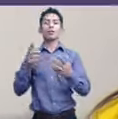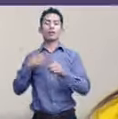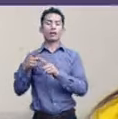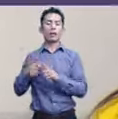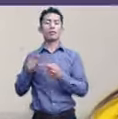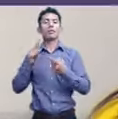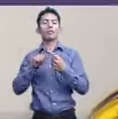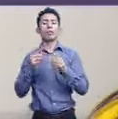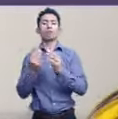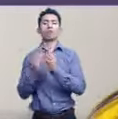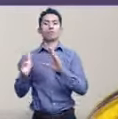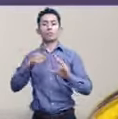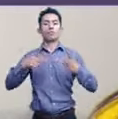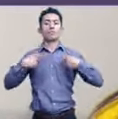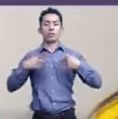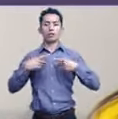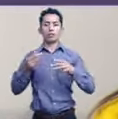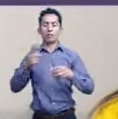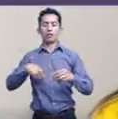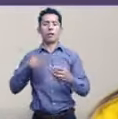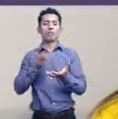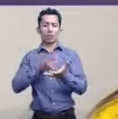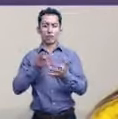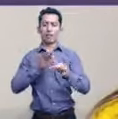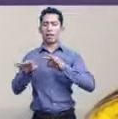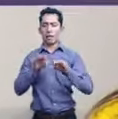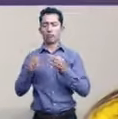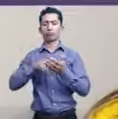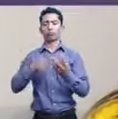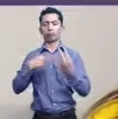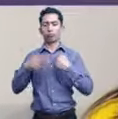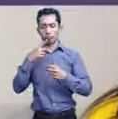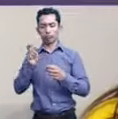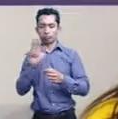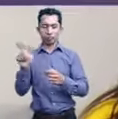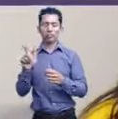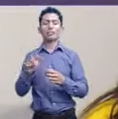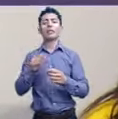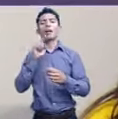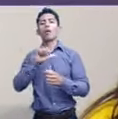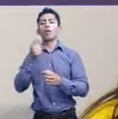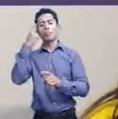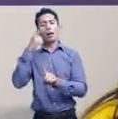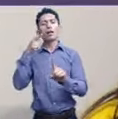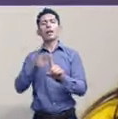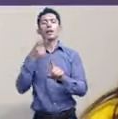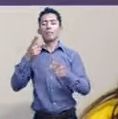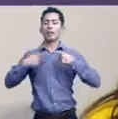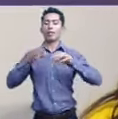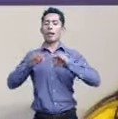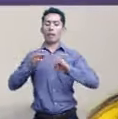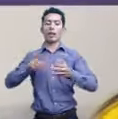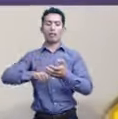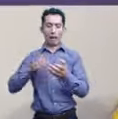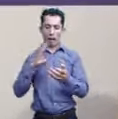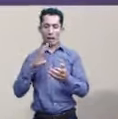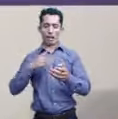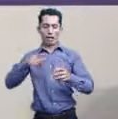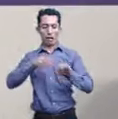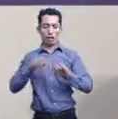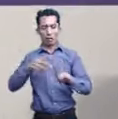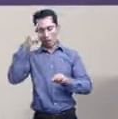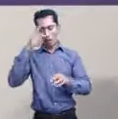acciones: capacitar a nuestra gente como una fuerza laboral productiva y especializada, con la finalidad de que los empleos que aquí se generen